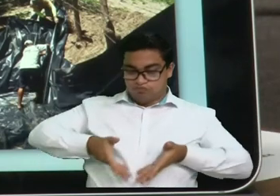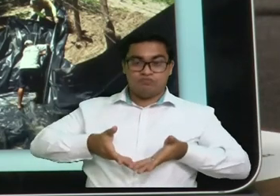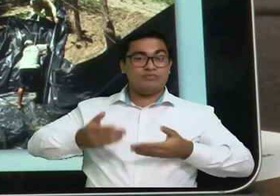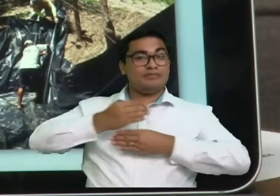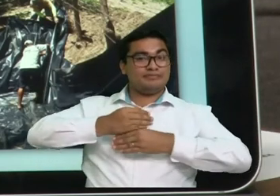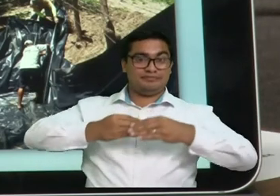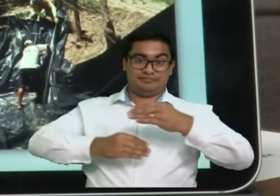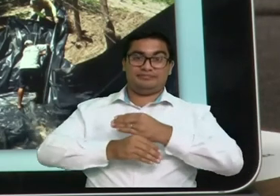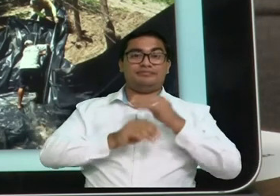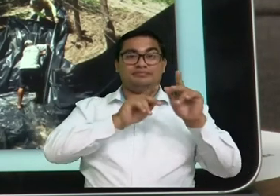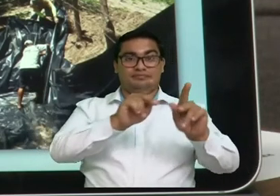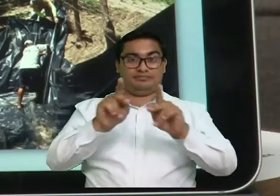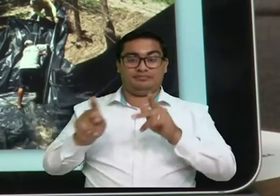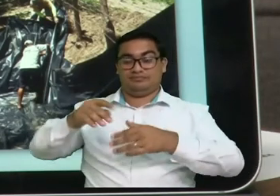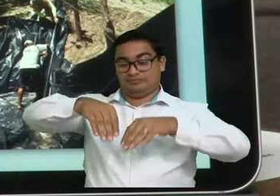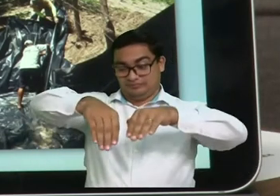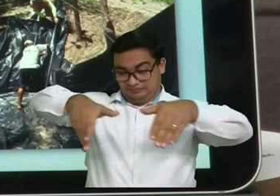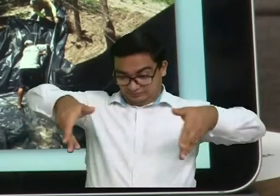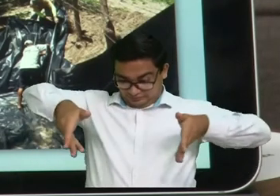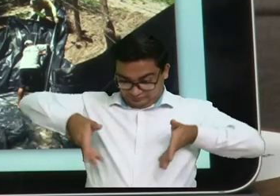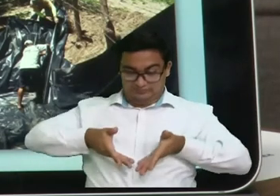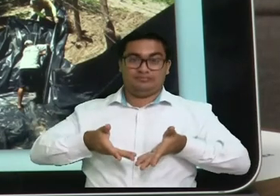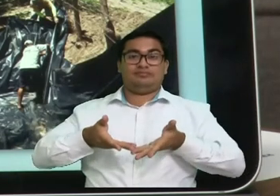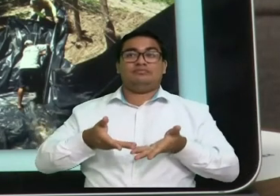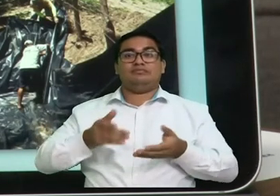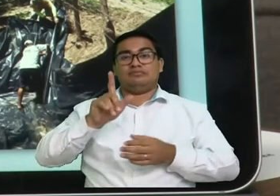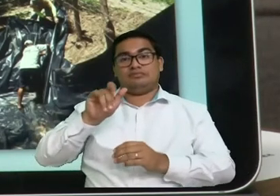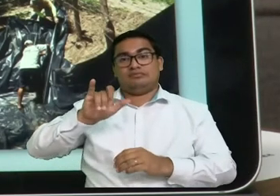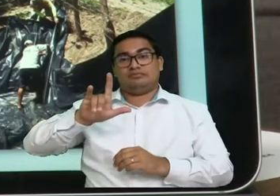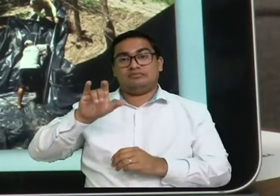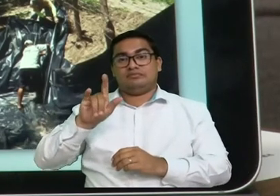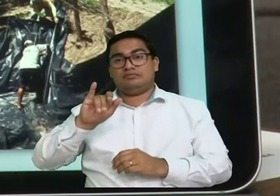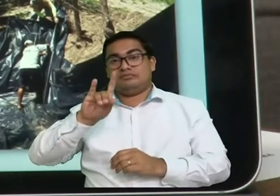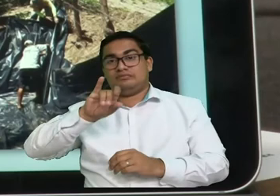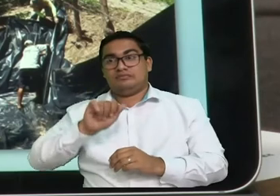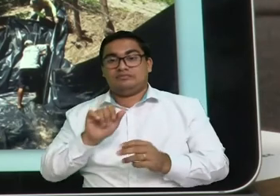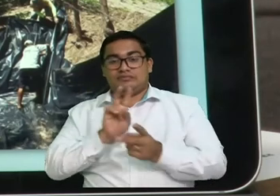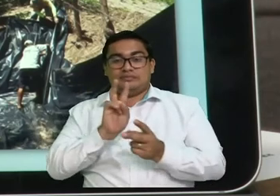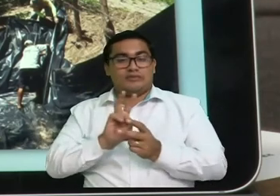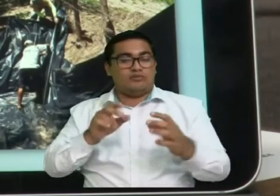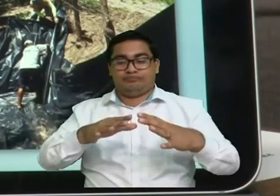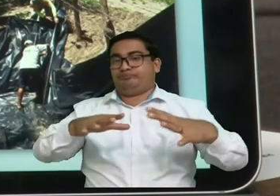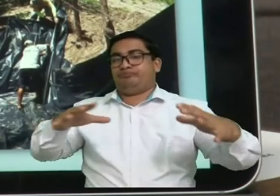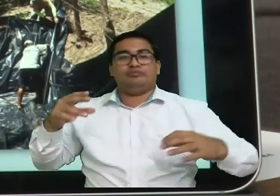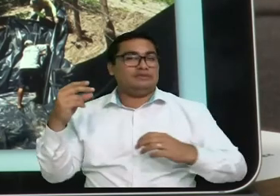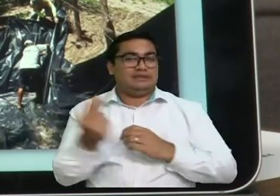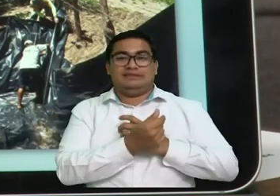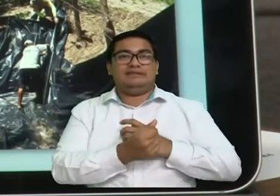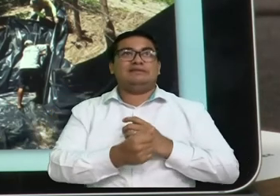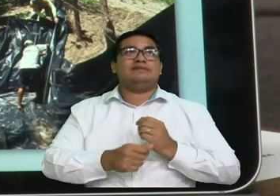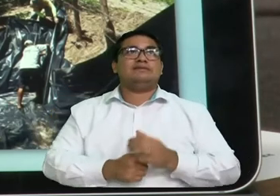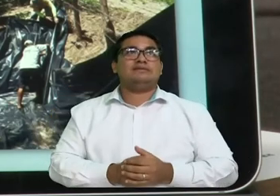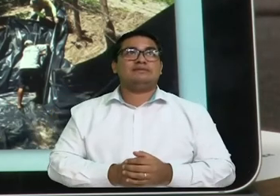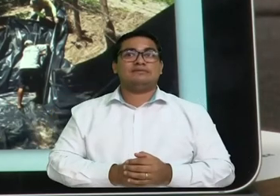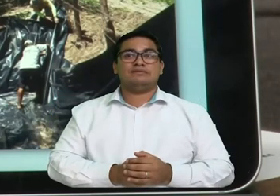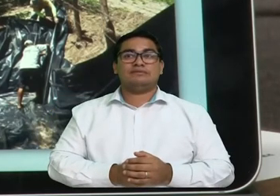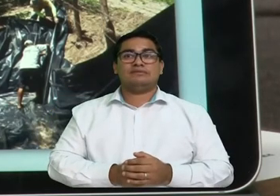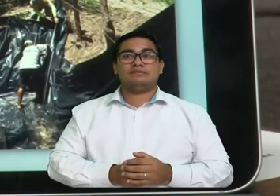que nuestro pueblo está construyendo. Sí, sí. La tilapia se reproduce relativamente rápida.